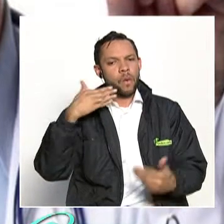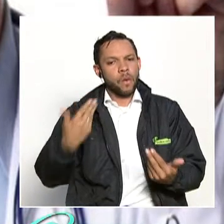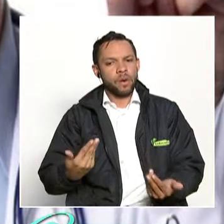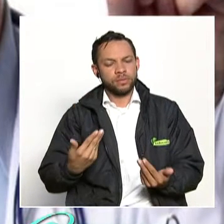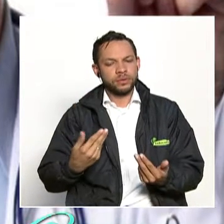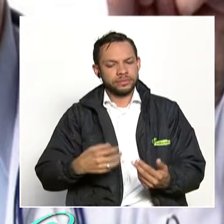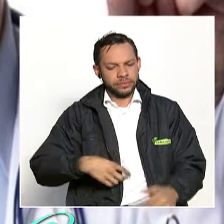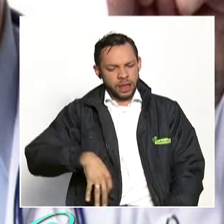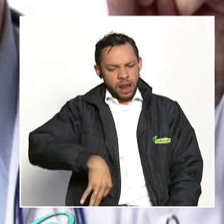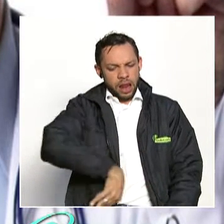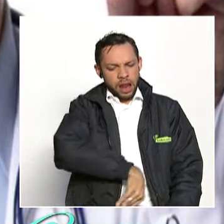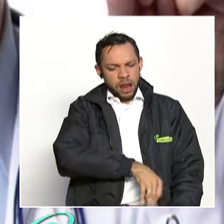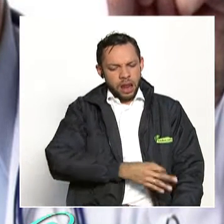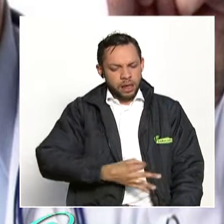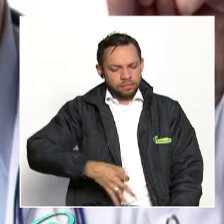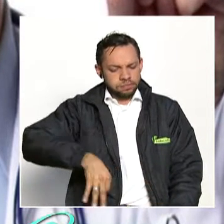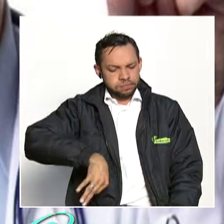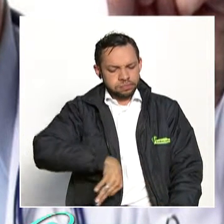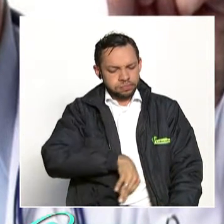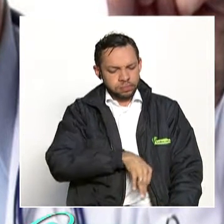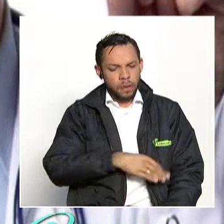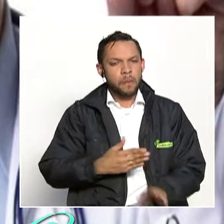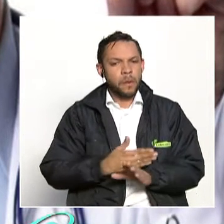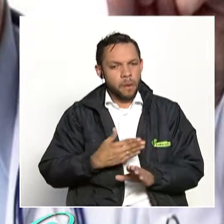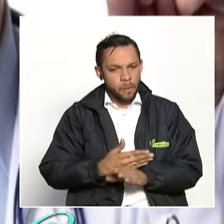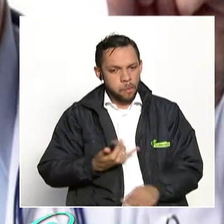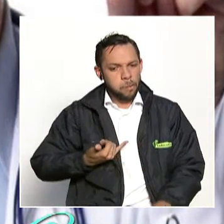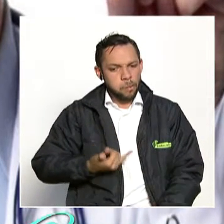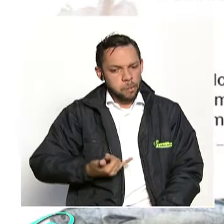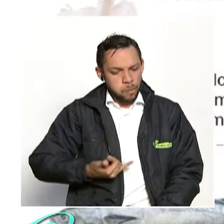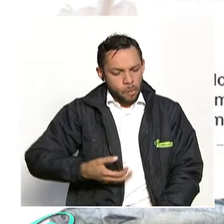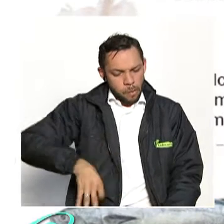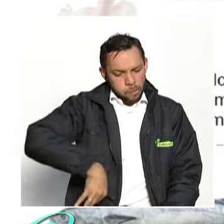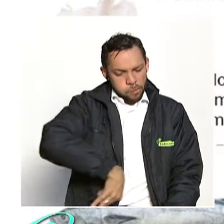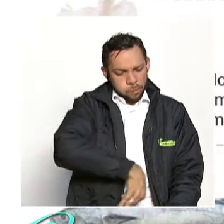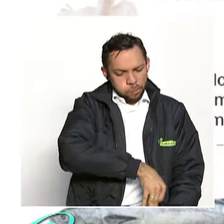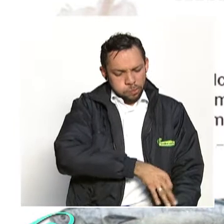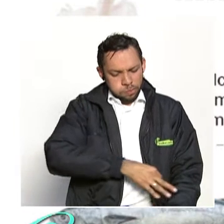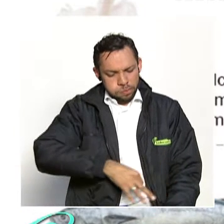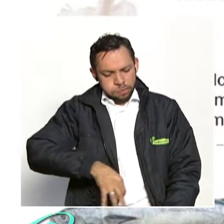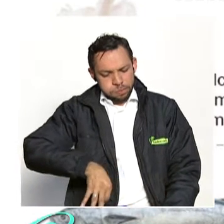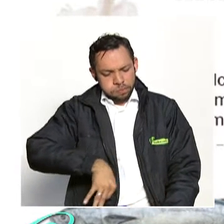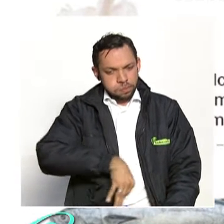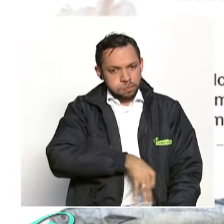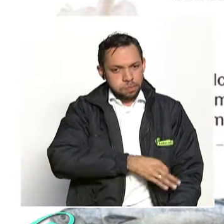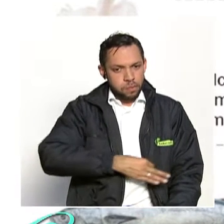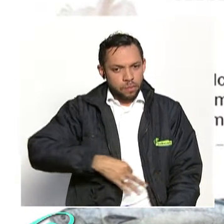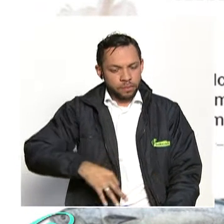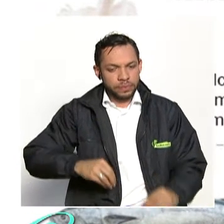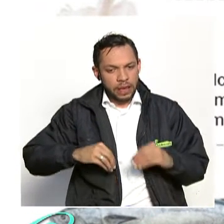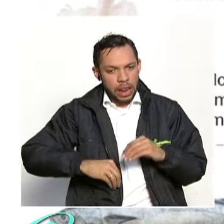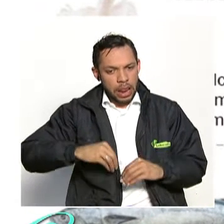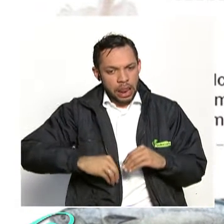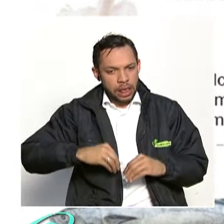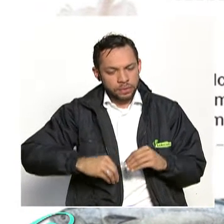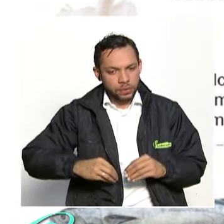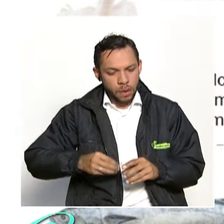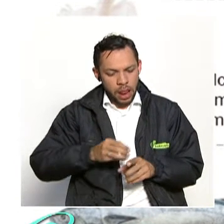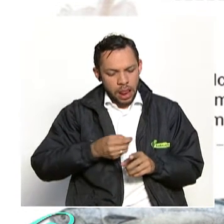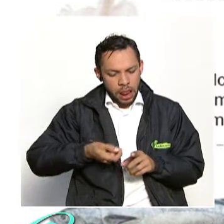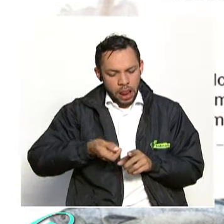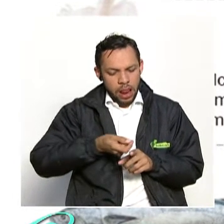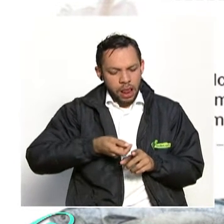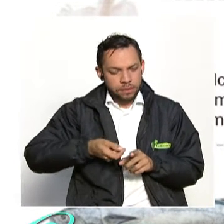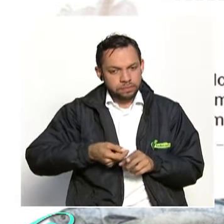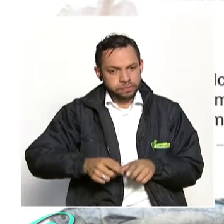flora intestinal, que se llama microbiota, y cómo eso repercute directamente en la salud y en